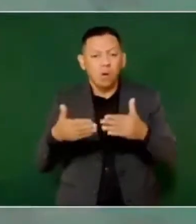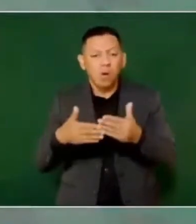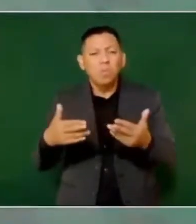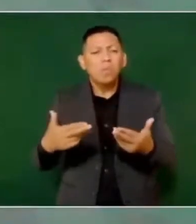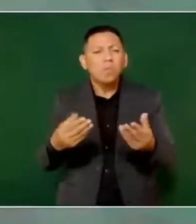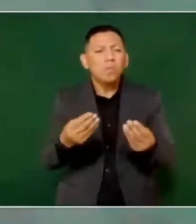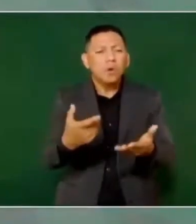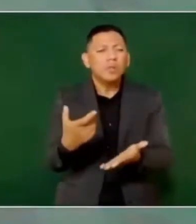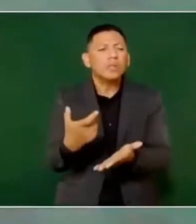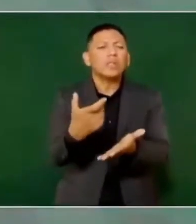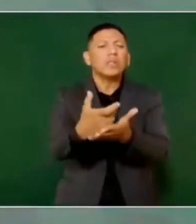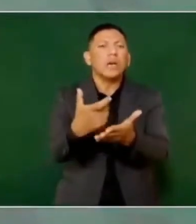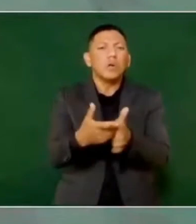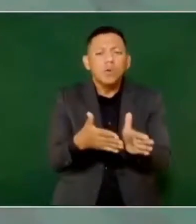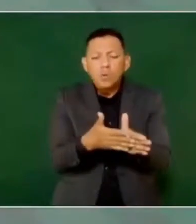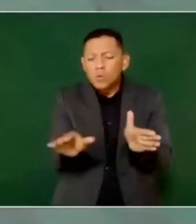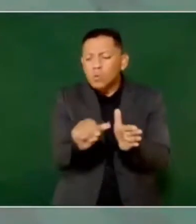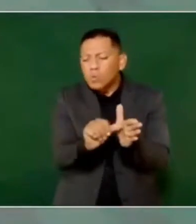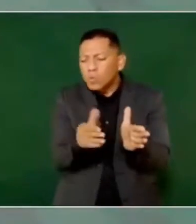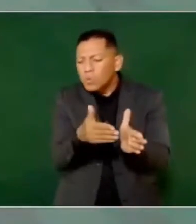dinero en efectivo,